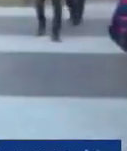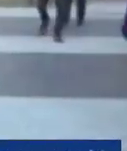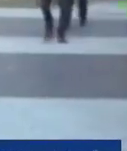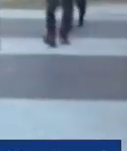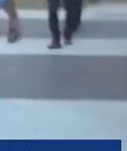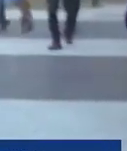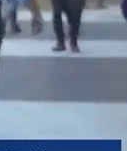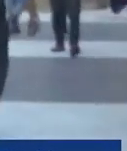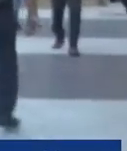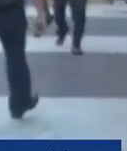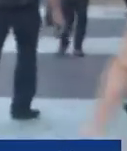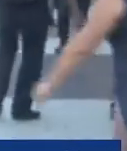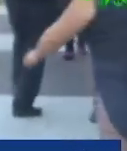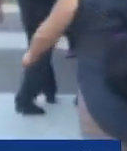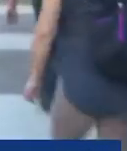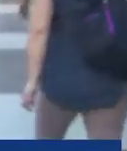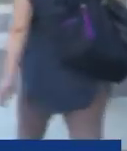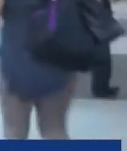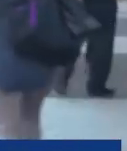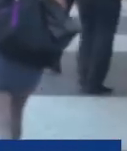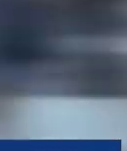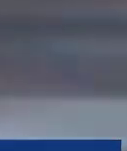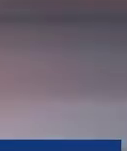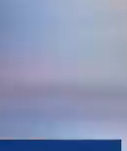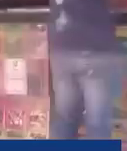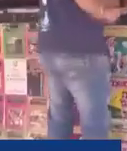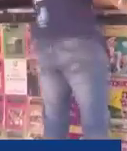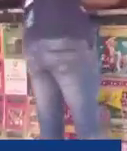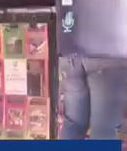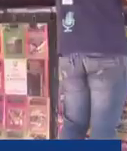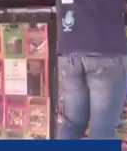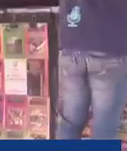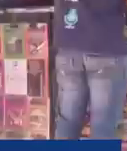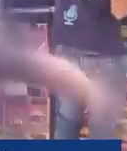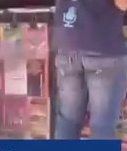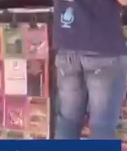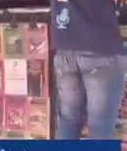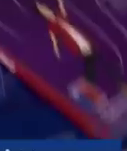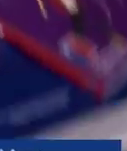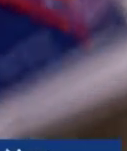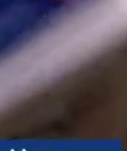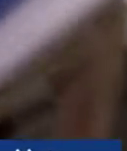100 mil pesos. Fácilmente en textos escolares.